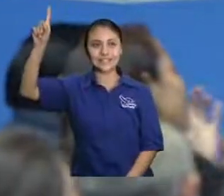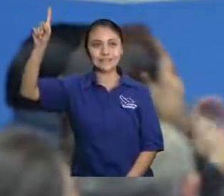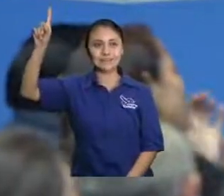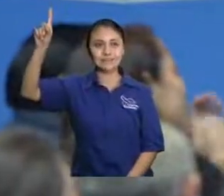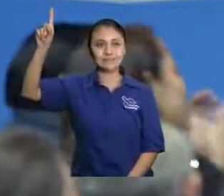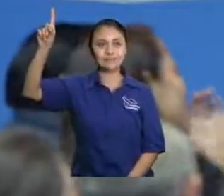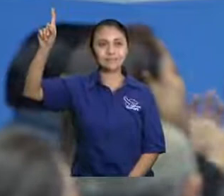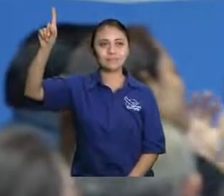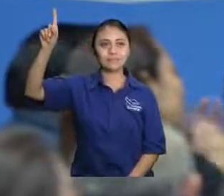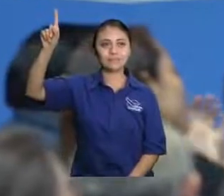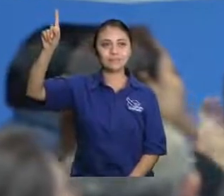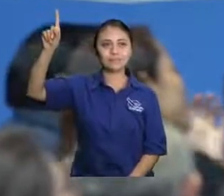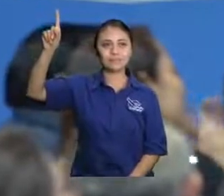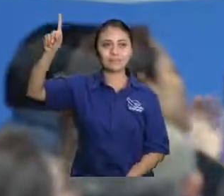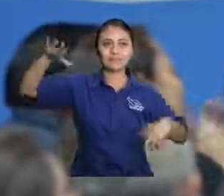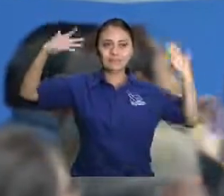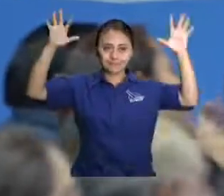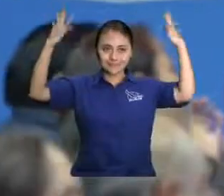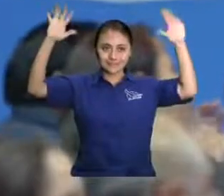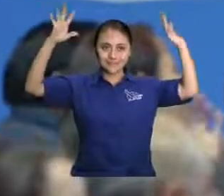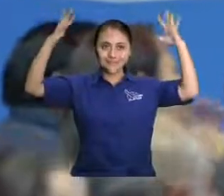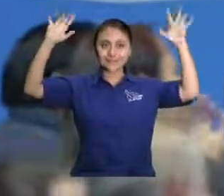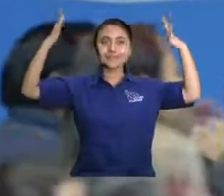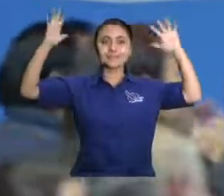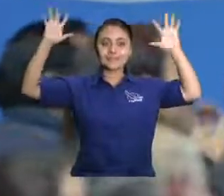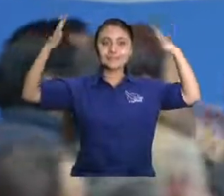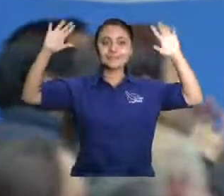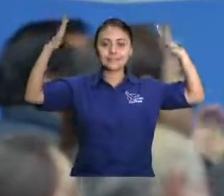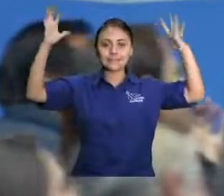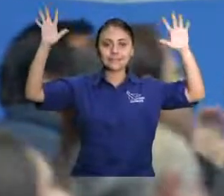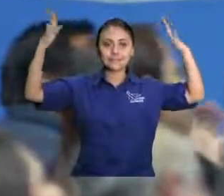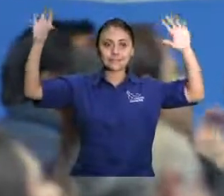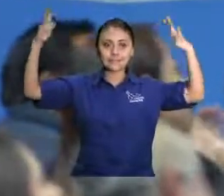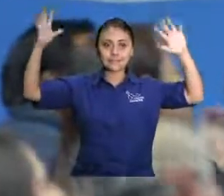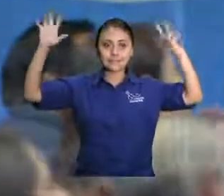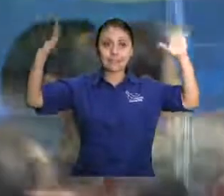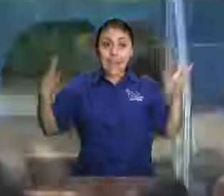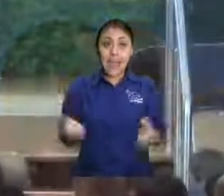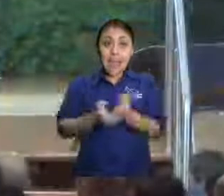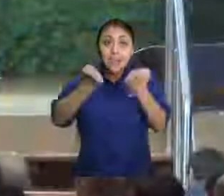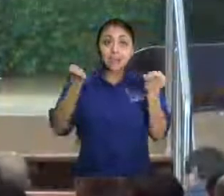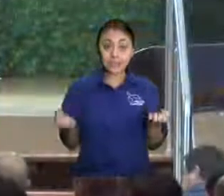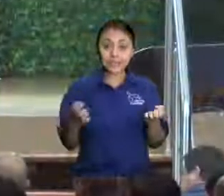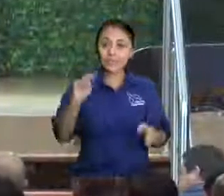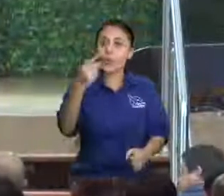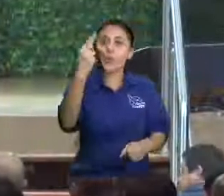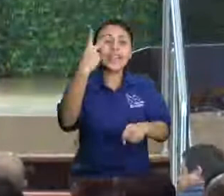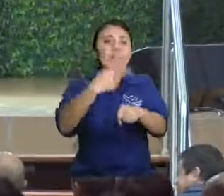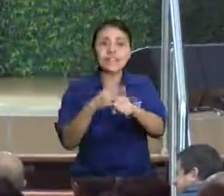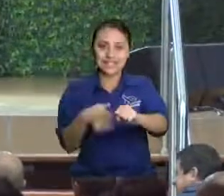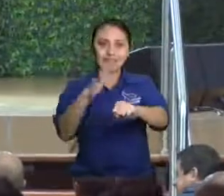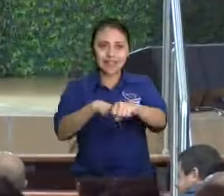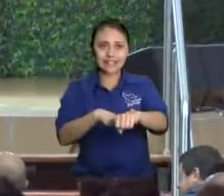Él. Así que denle un aplauso fuerte al rey. Entonces,